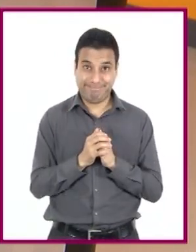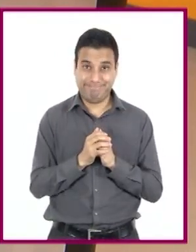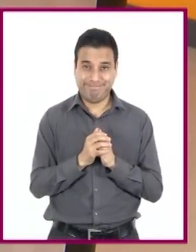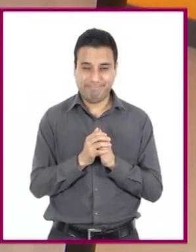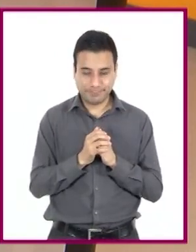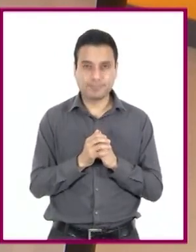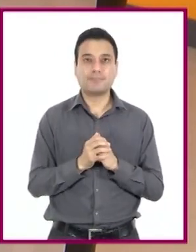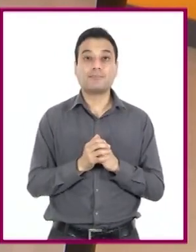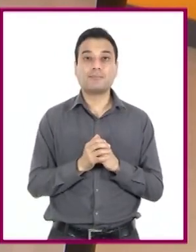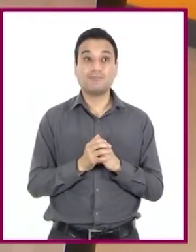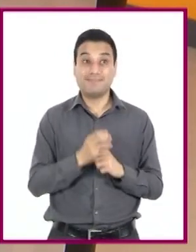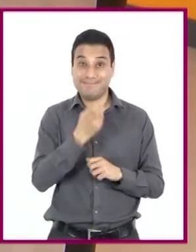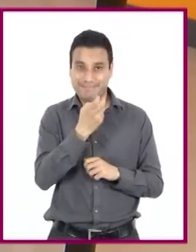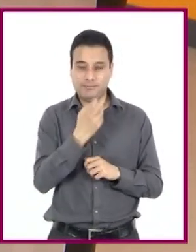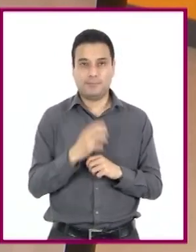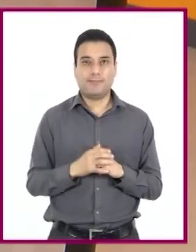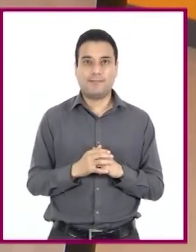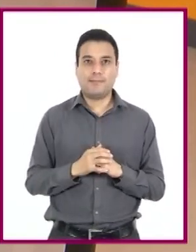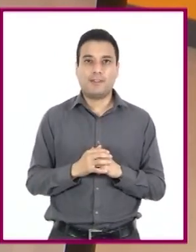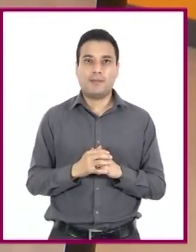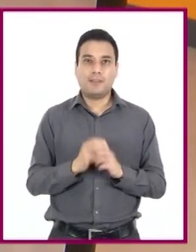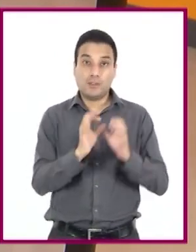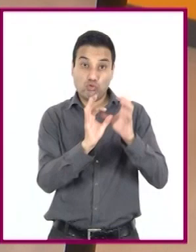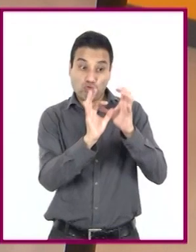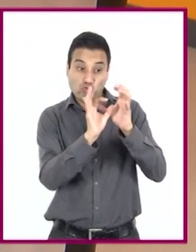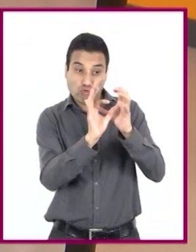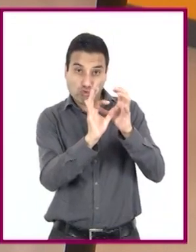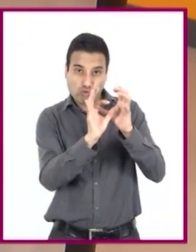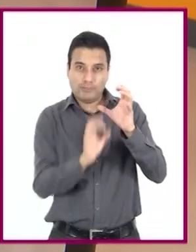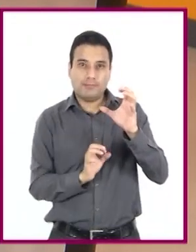una célula procarionta de eucarionta.